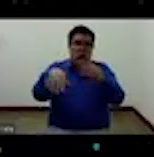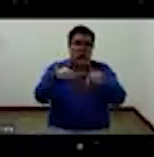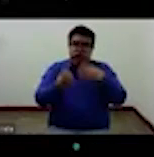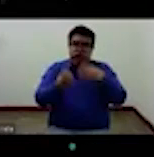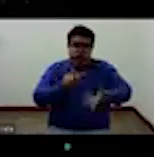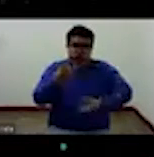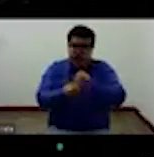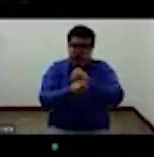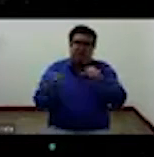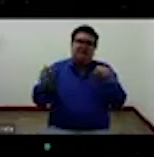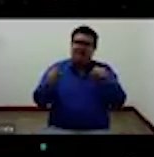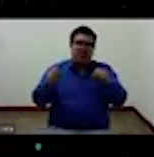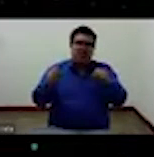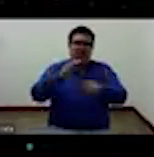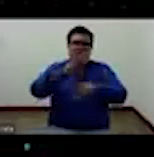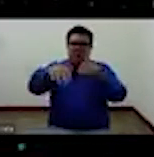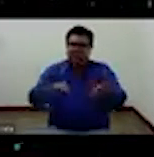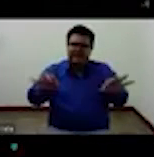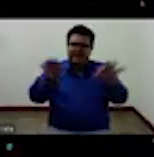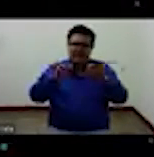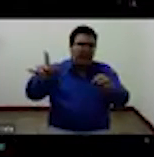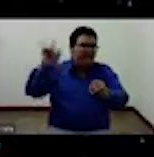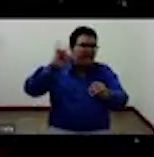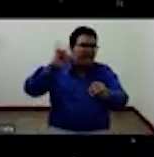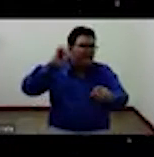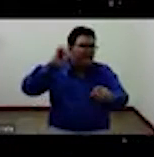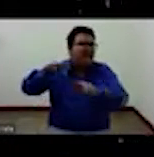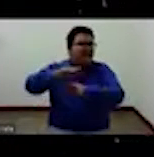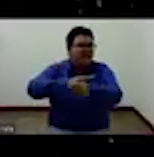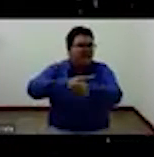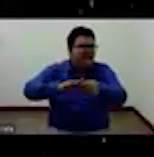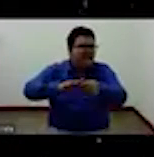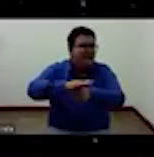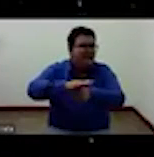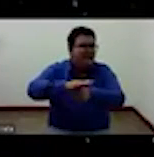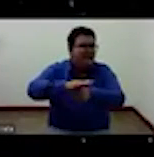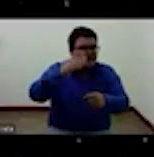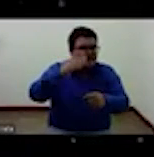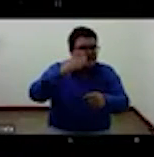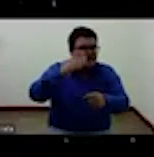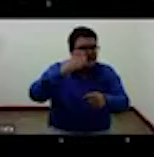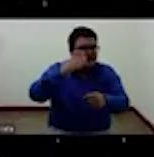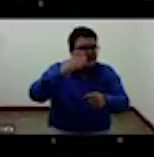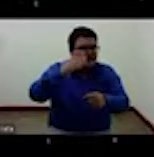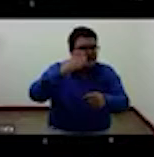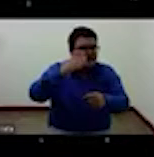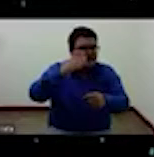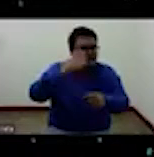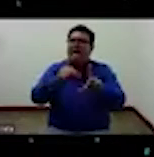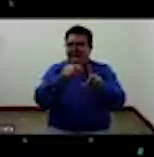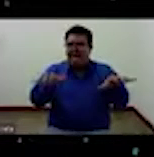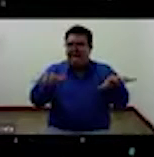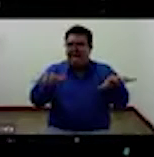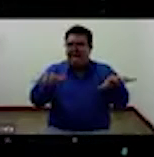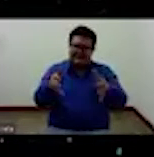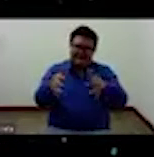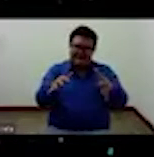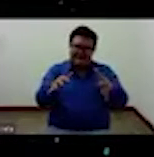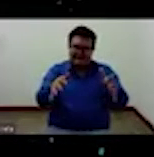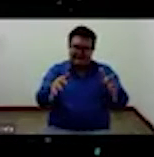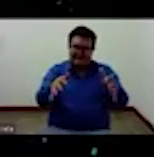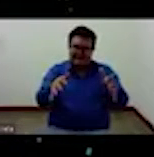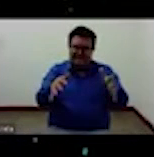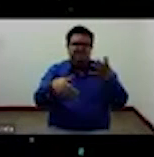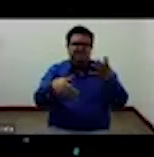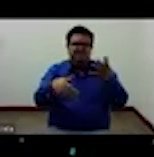las condiciones de escucha, precisamente a través de estos medios, me parece que cada uno después, los